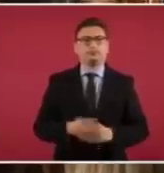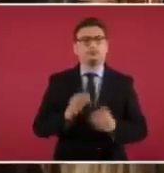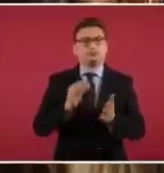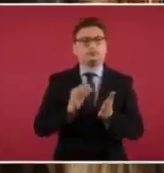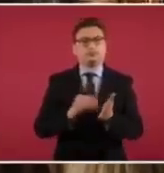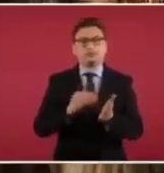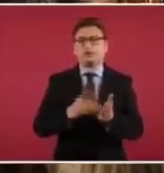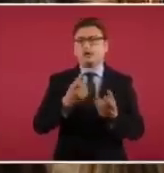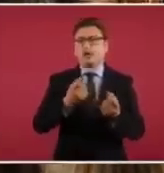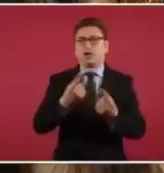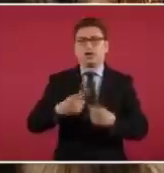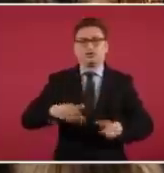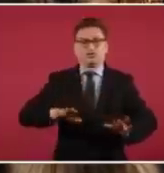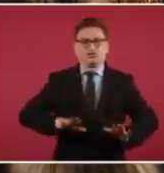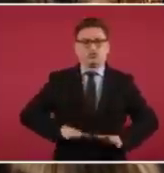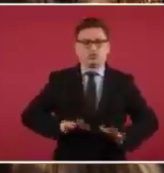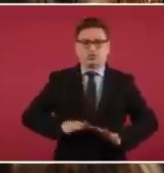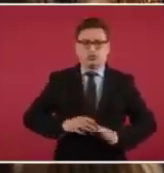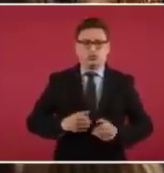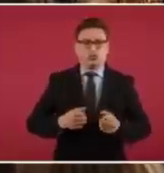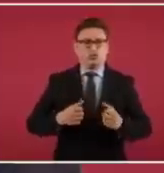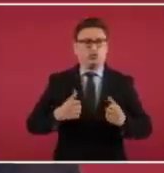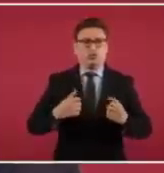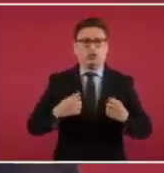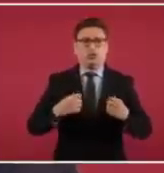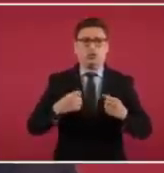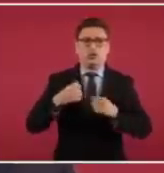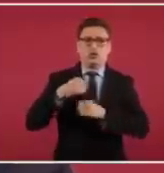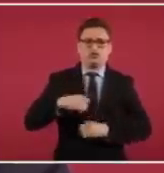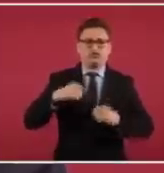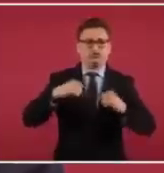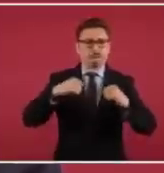propósito de querer resolver los problemas